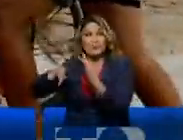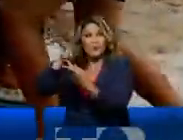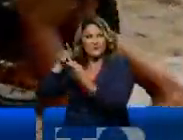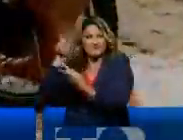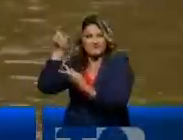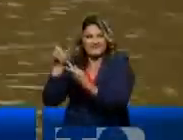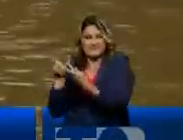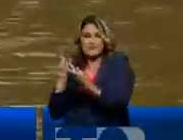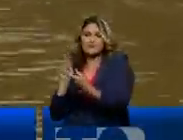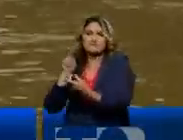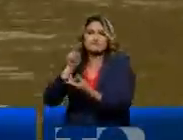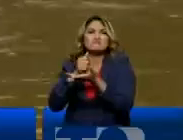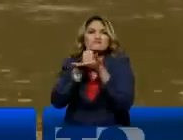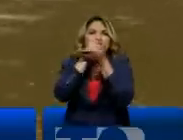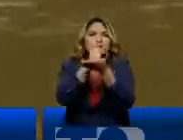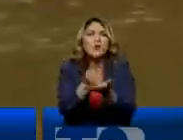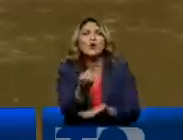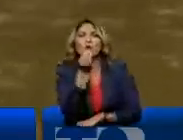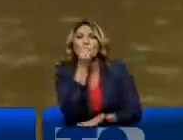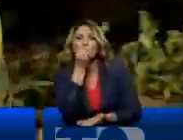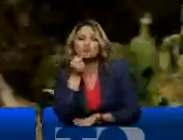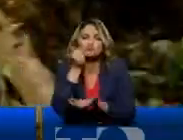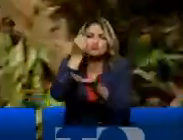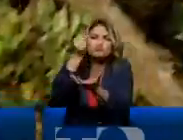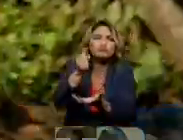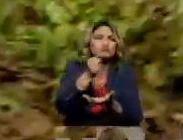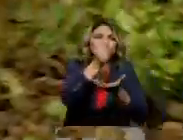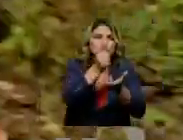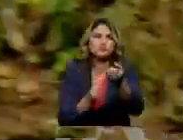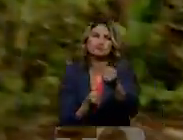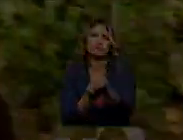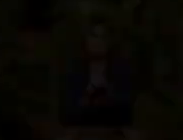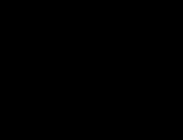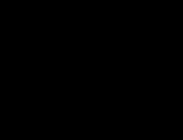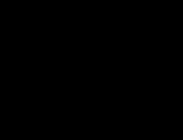médicas, además de kits con alimentos. María Verónica Henk, 24 horas.